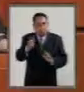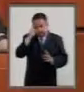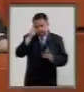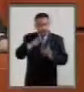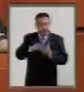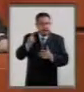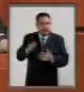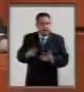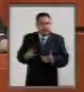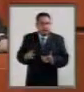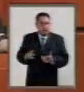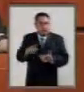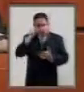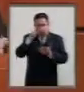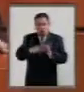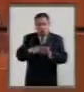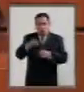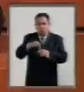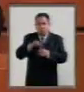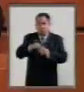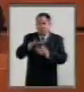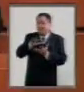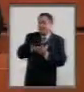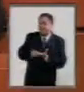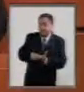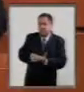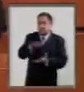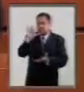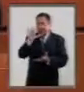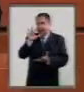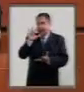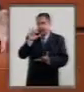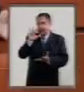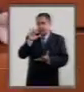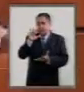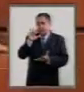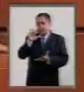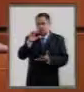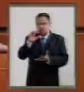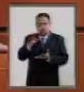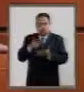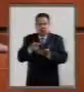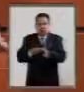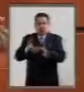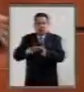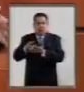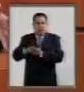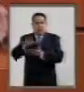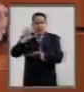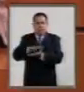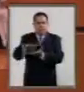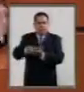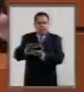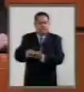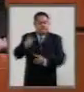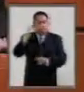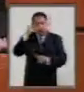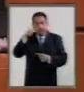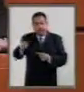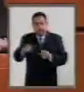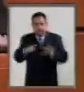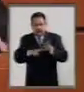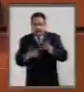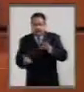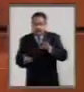Realmente creo que se votó por mayoría, más yo diría que por el doble de los votos que lo apoyaban a él, para que se eliminara